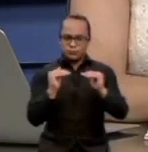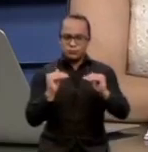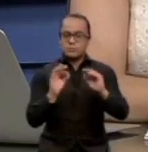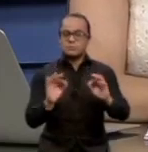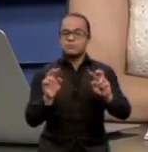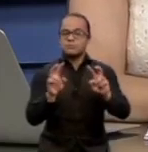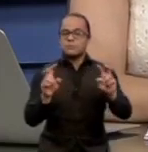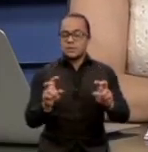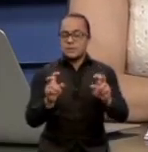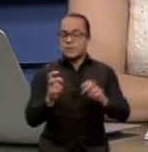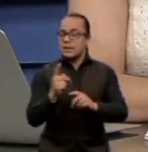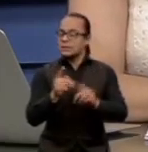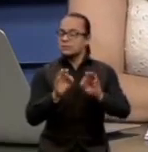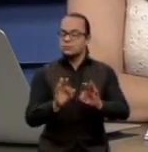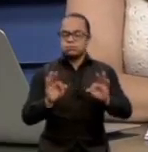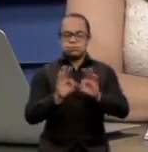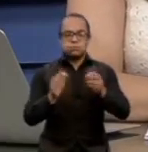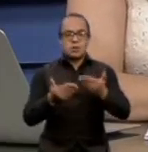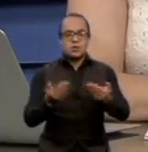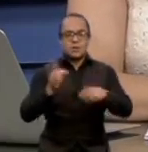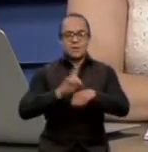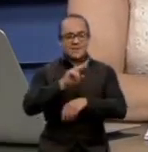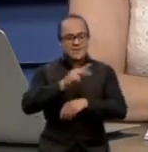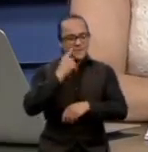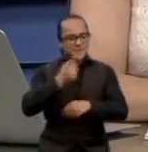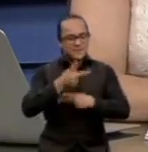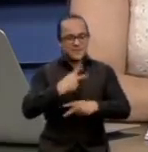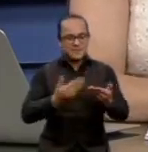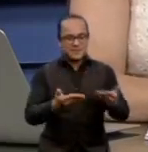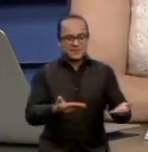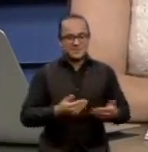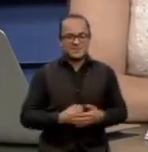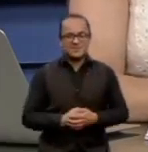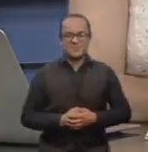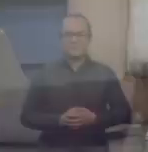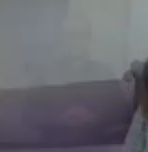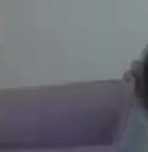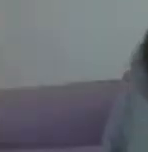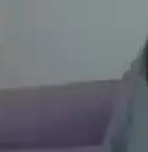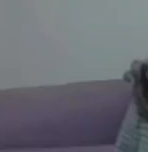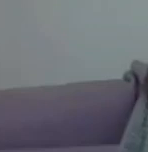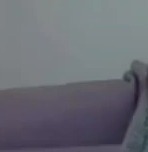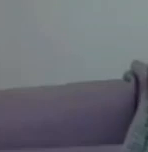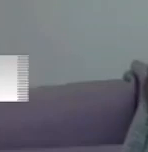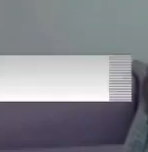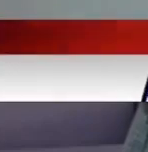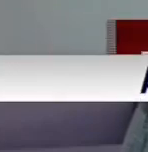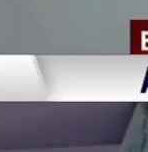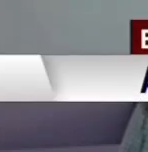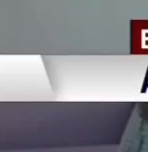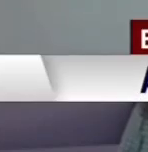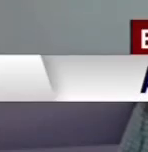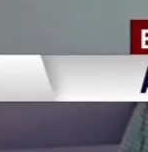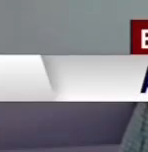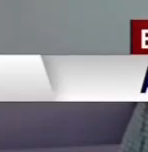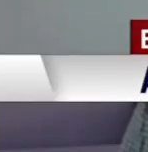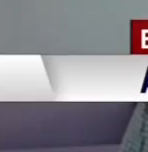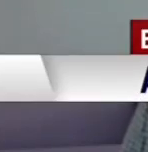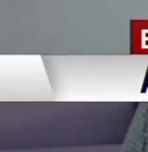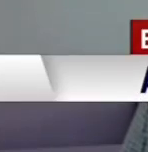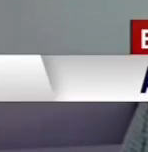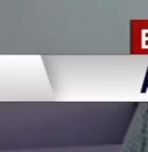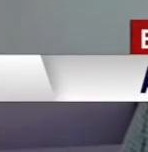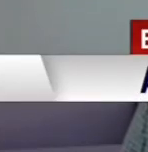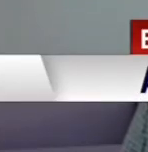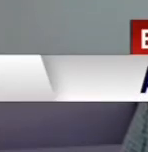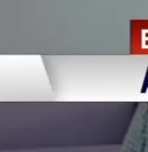tema que nos cae como anillo al dedo este día. Ana, bienvenida. Hola, Gina, querida. Sí, importante este mes y